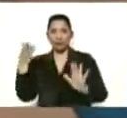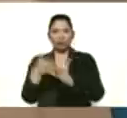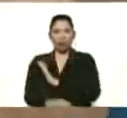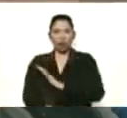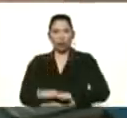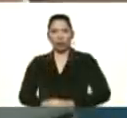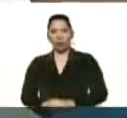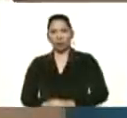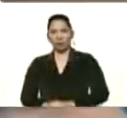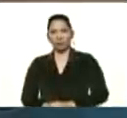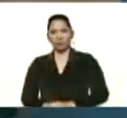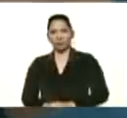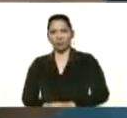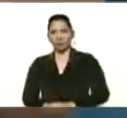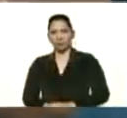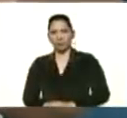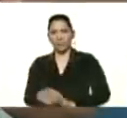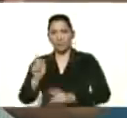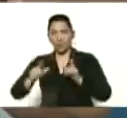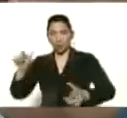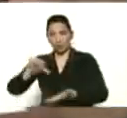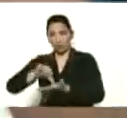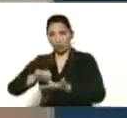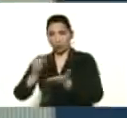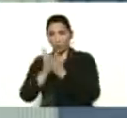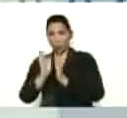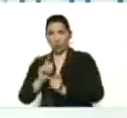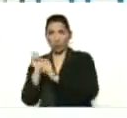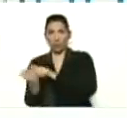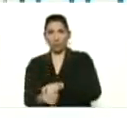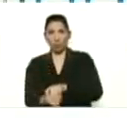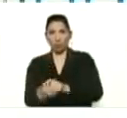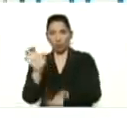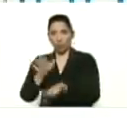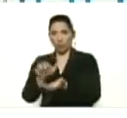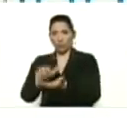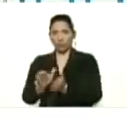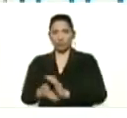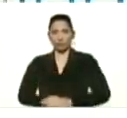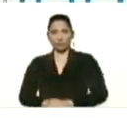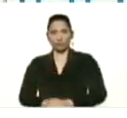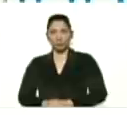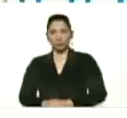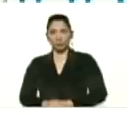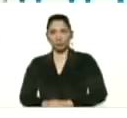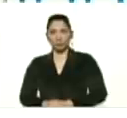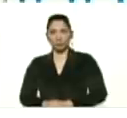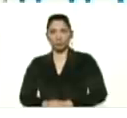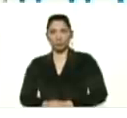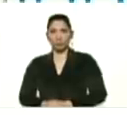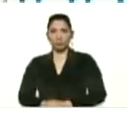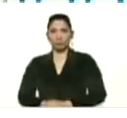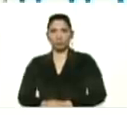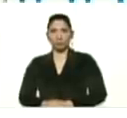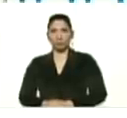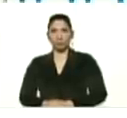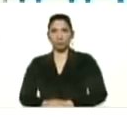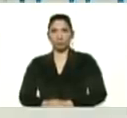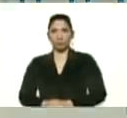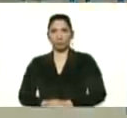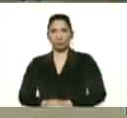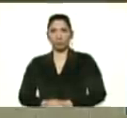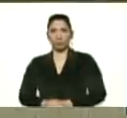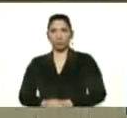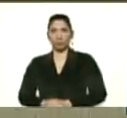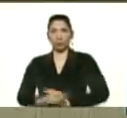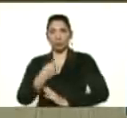casi exclusivamente a el foco de la Academia de Béisbol en el estado Nueva Esparta. Les